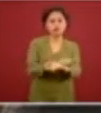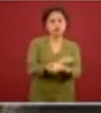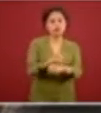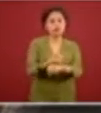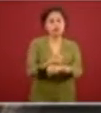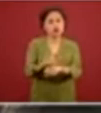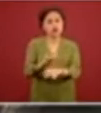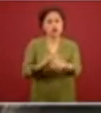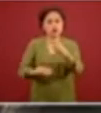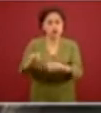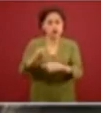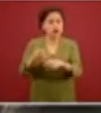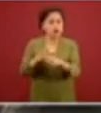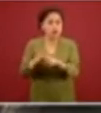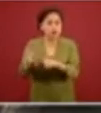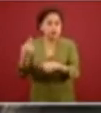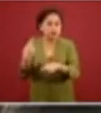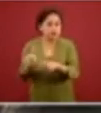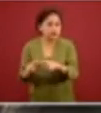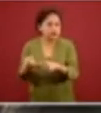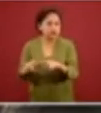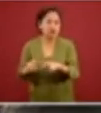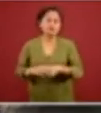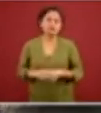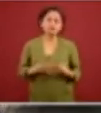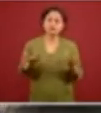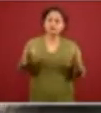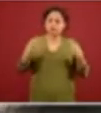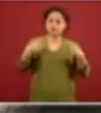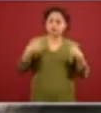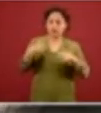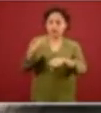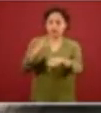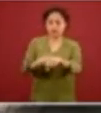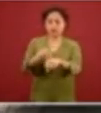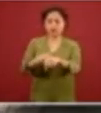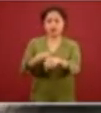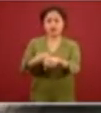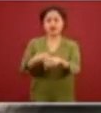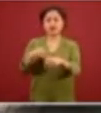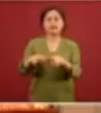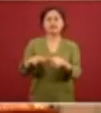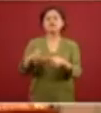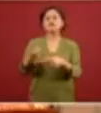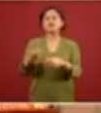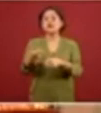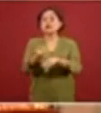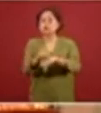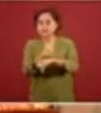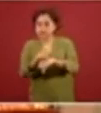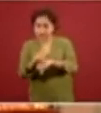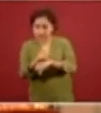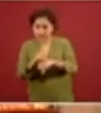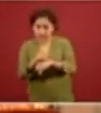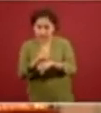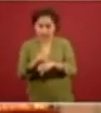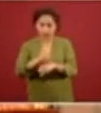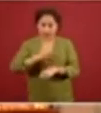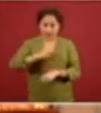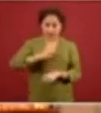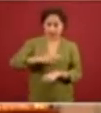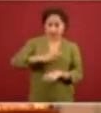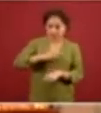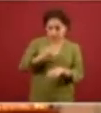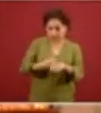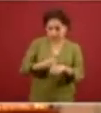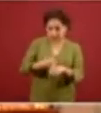Primer grupo, los pacientes con enfermedades hemato-oncológicas. Estos pacientes han perdido la